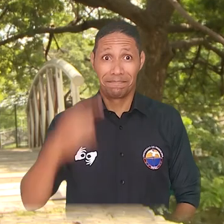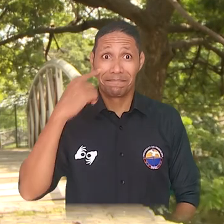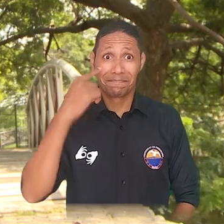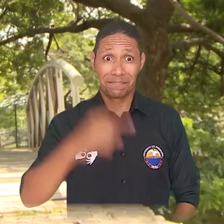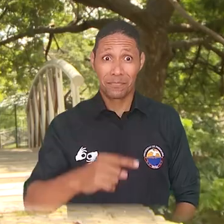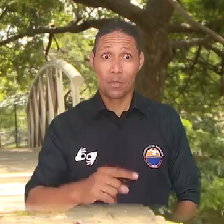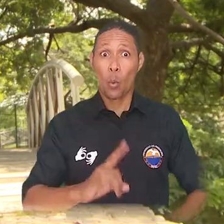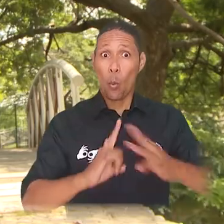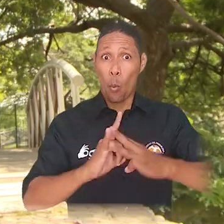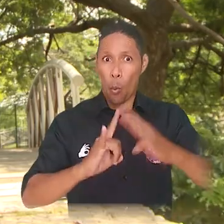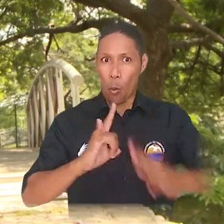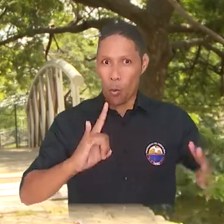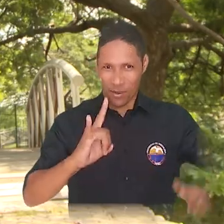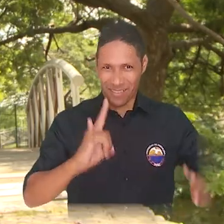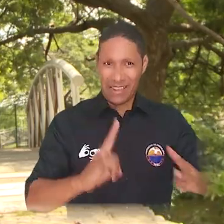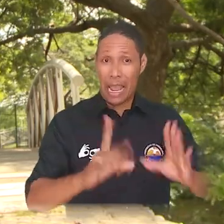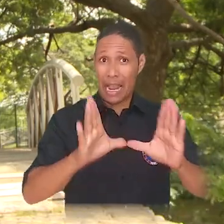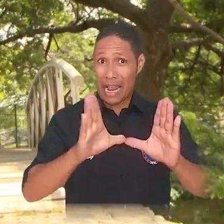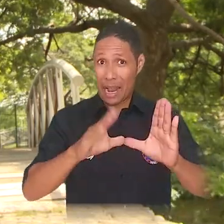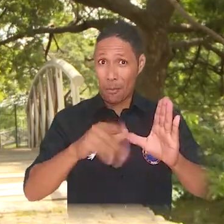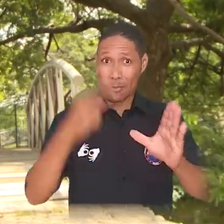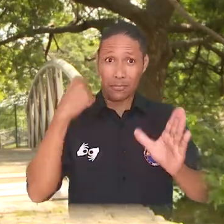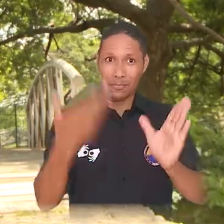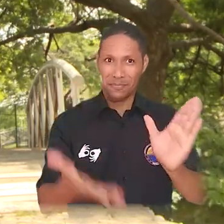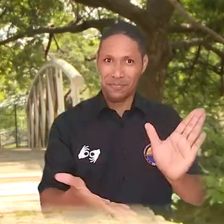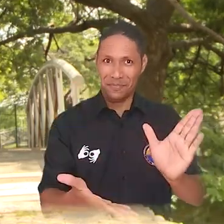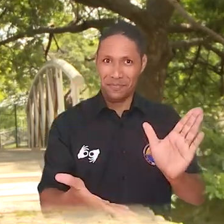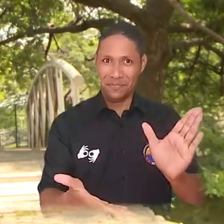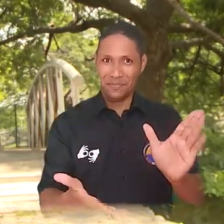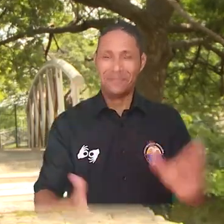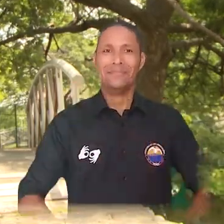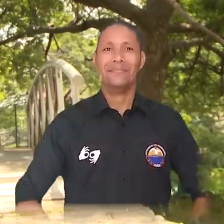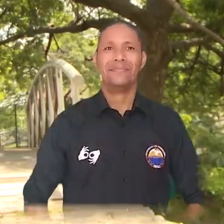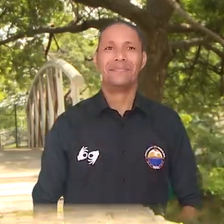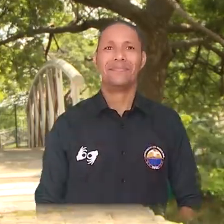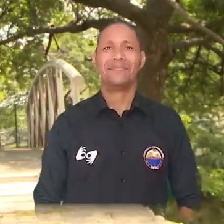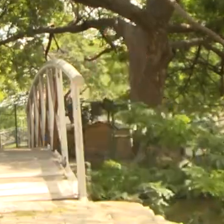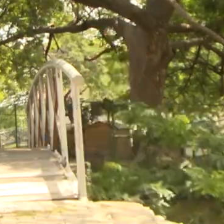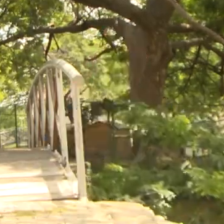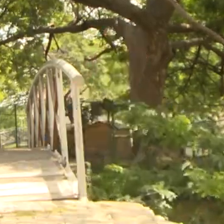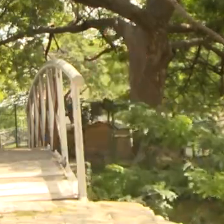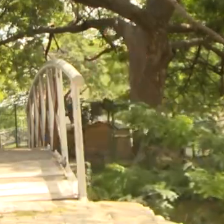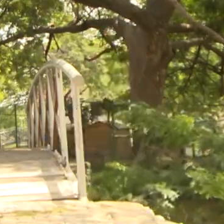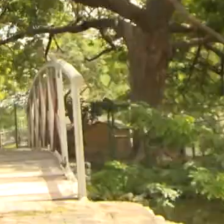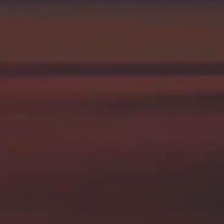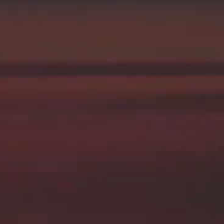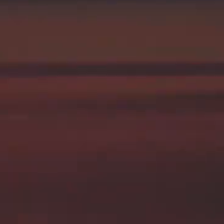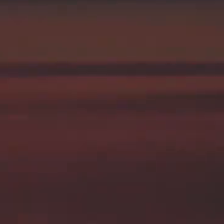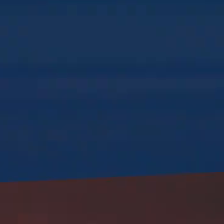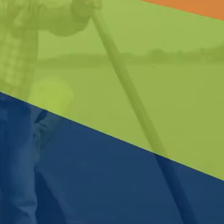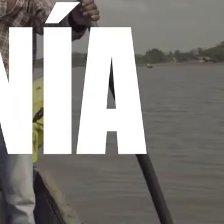¿Qué tal, amigos? Sean todos bienvenidos a El Campus TV, programa institucional de la Universidad del Magdalena.